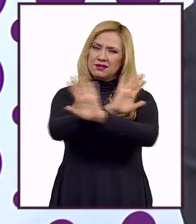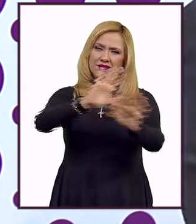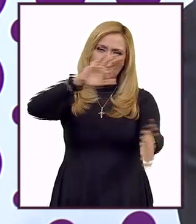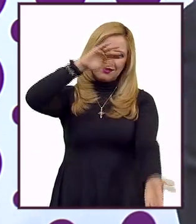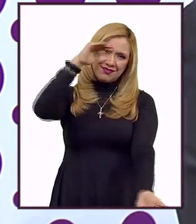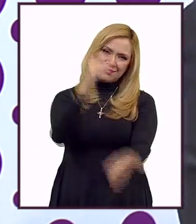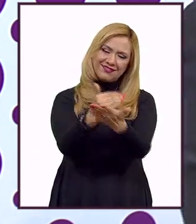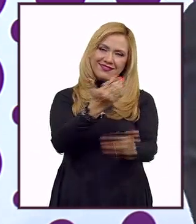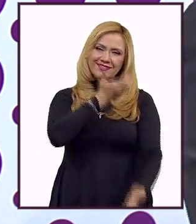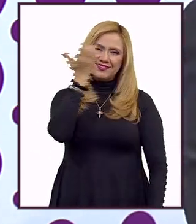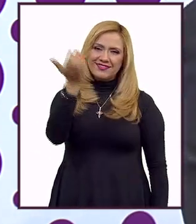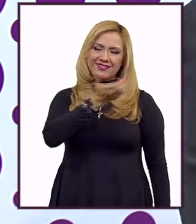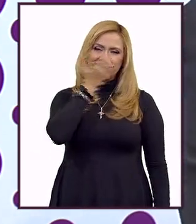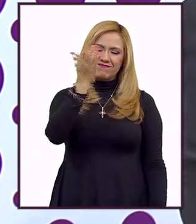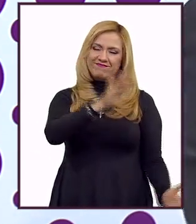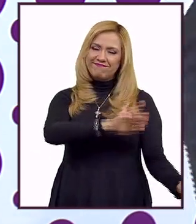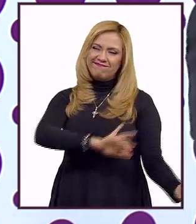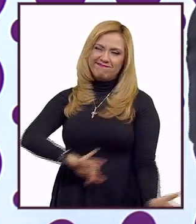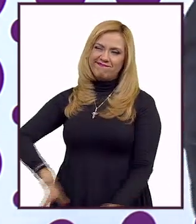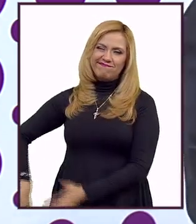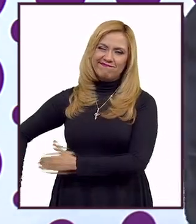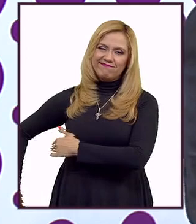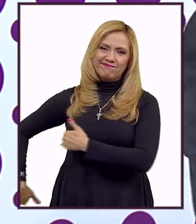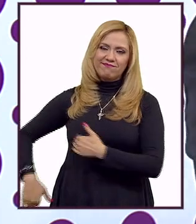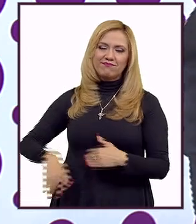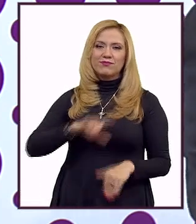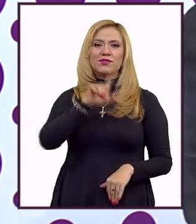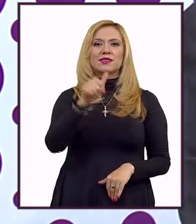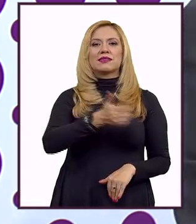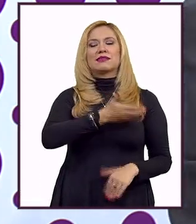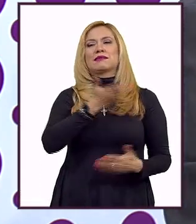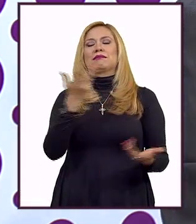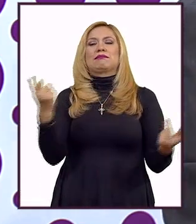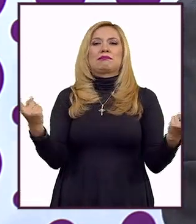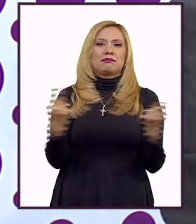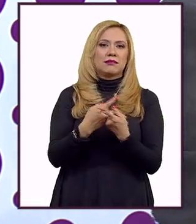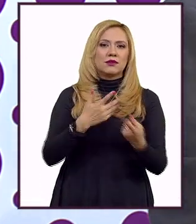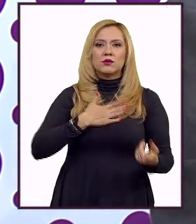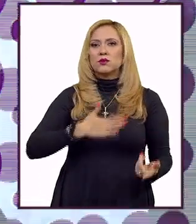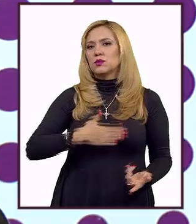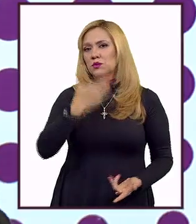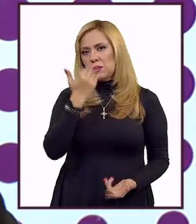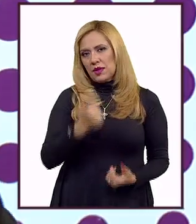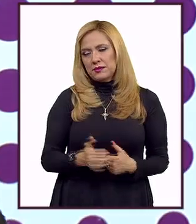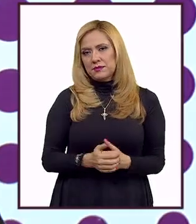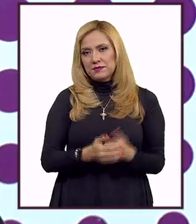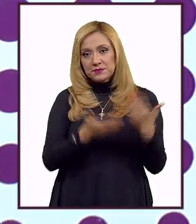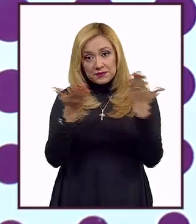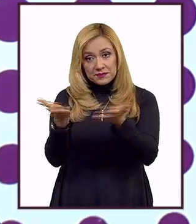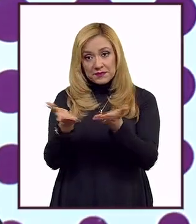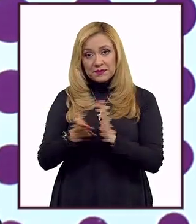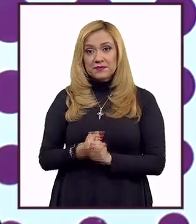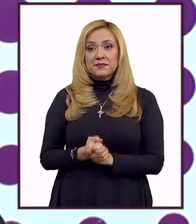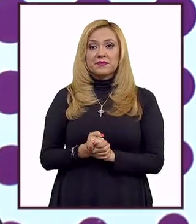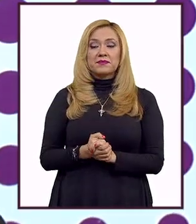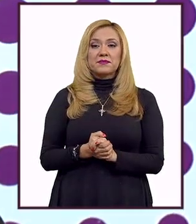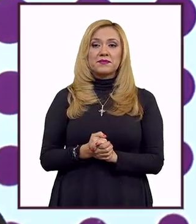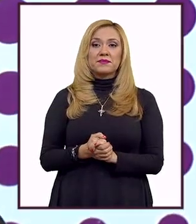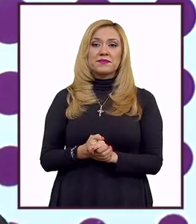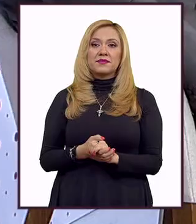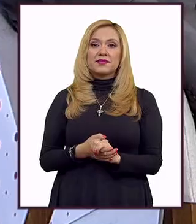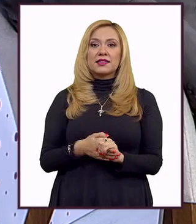esa práctica que es deleznable y que pone en entredicho el Estado social y democrático de derecho. Así es. Sara, ¿alguna